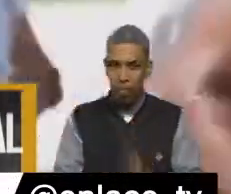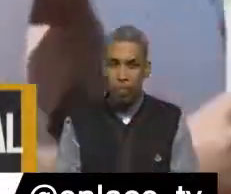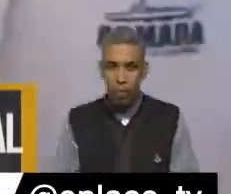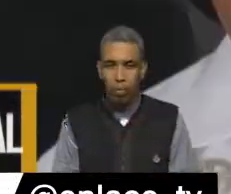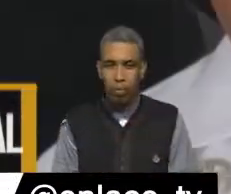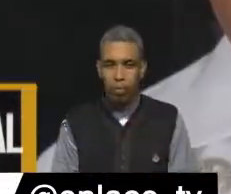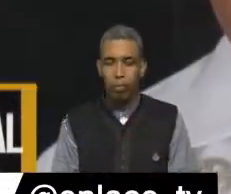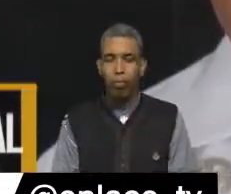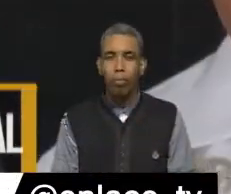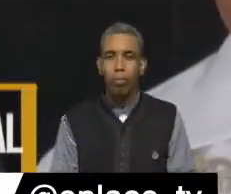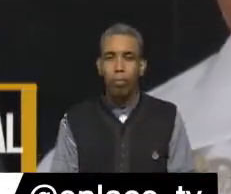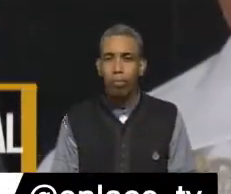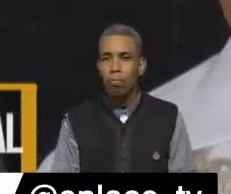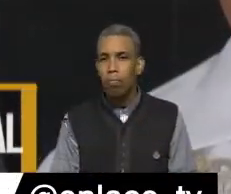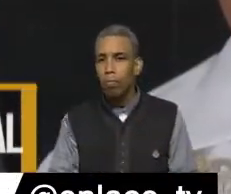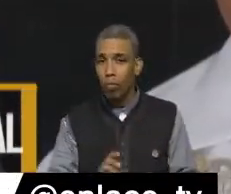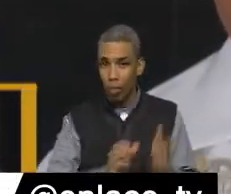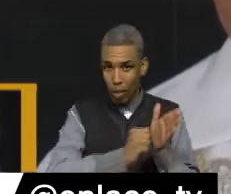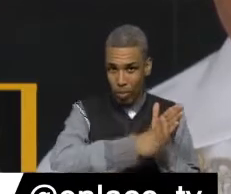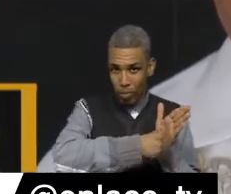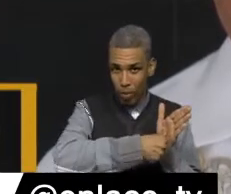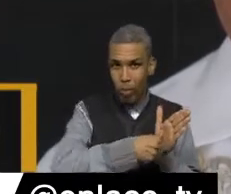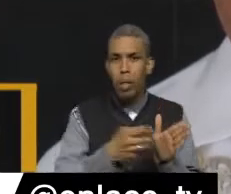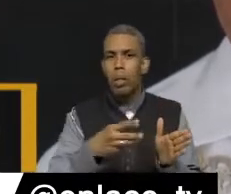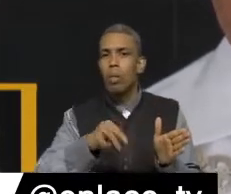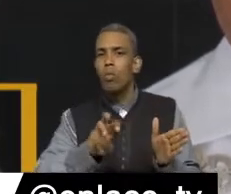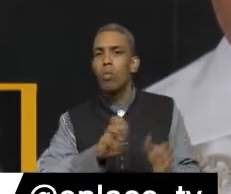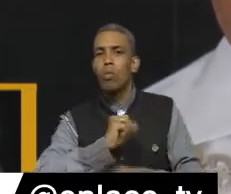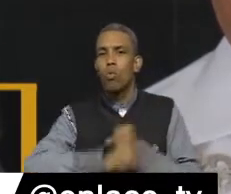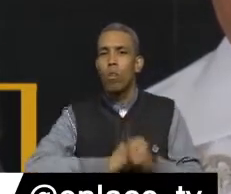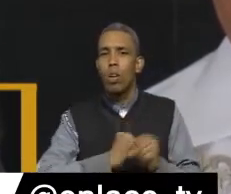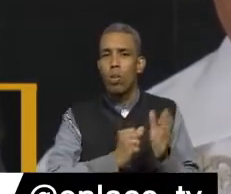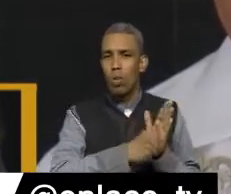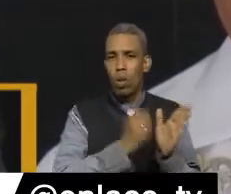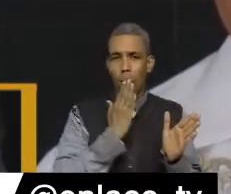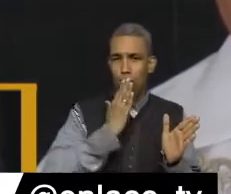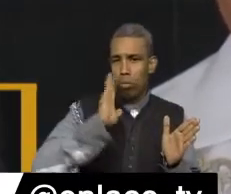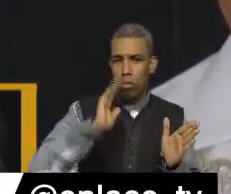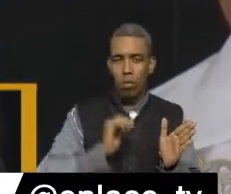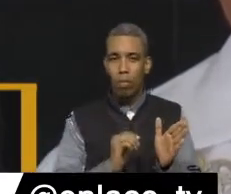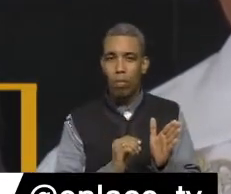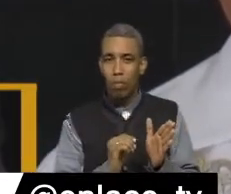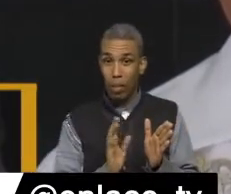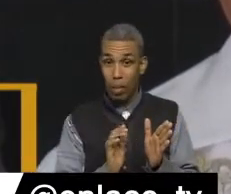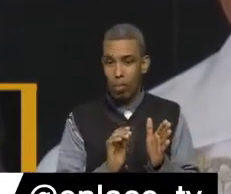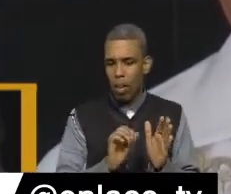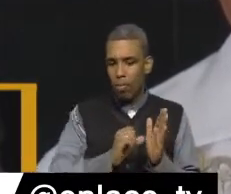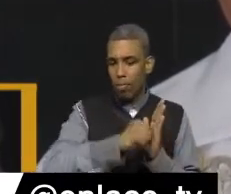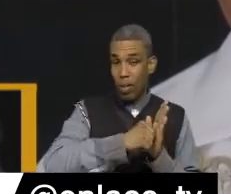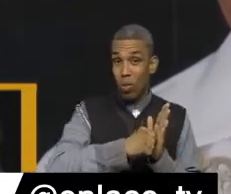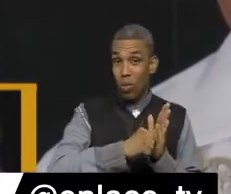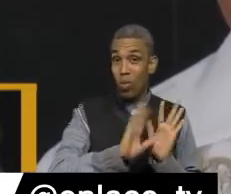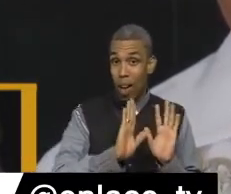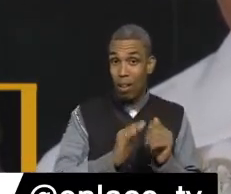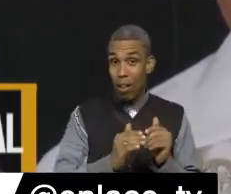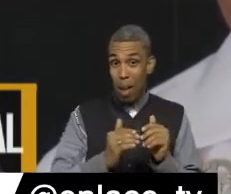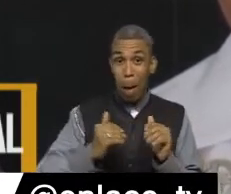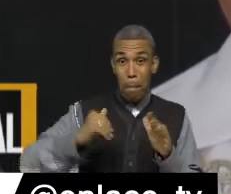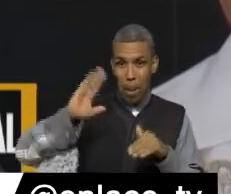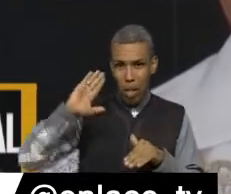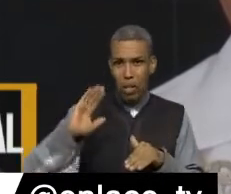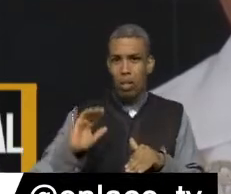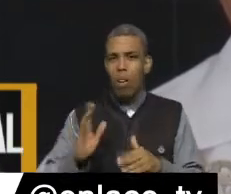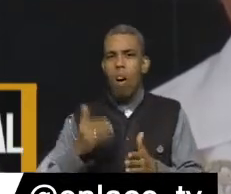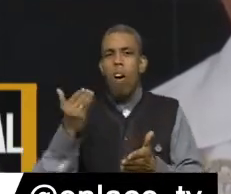Nacional. Ser mayor de edad, 18 años, y antes de cumplir los 24 años. Explícitamente son 23